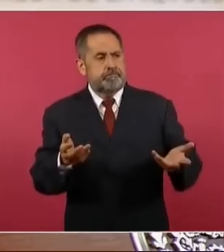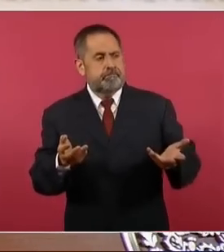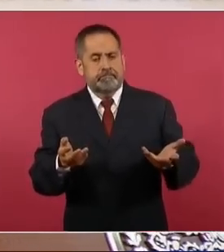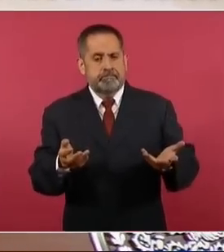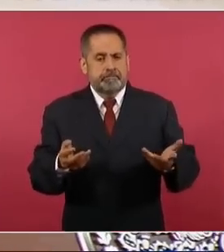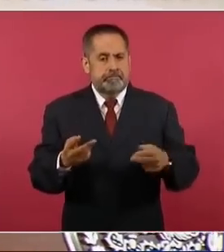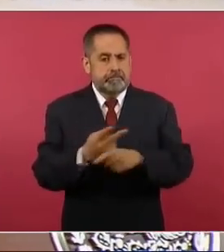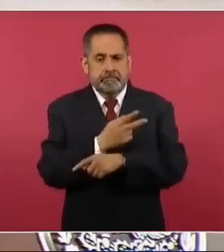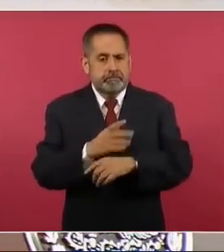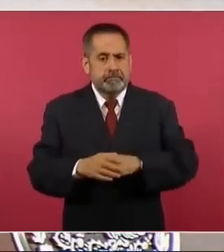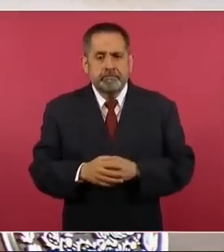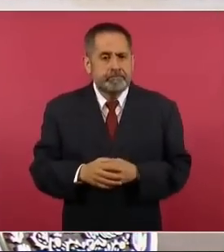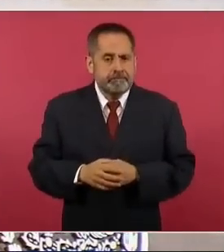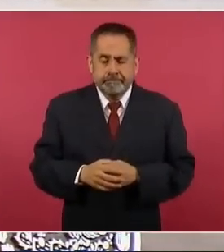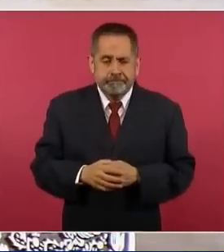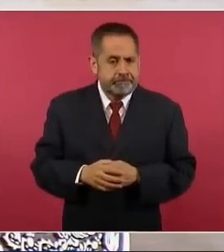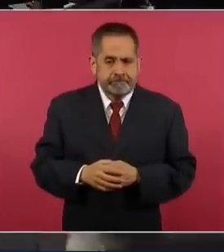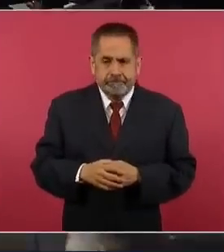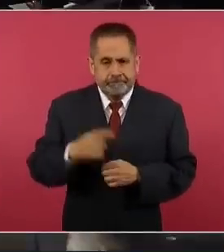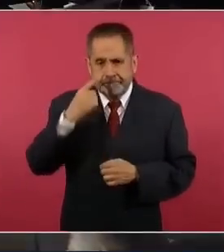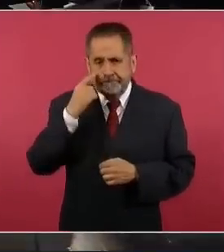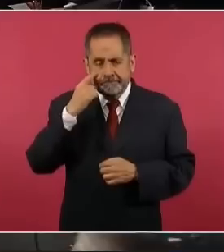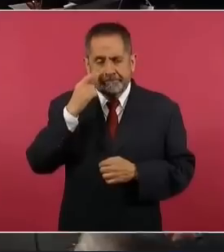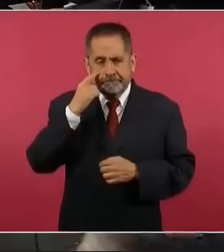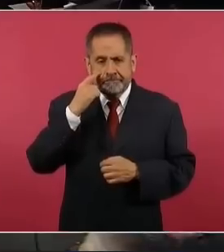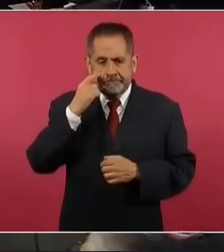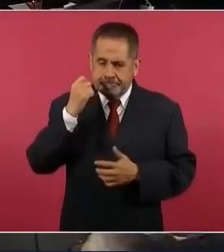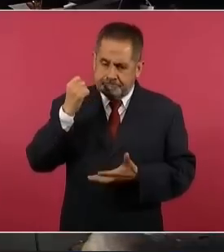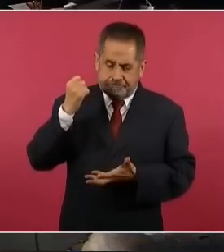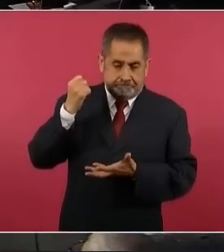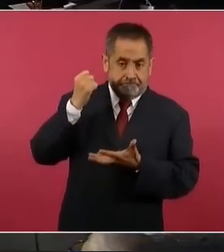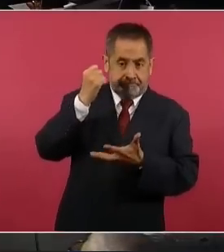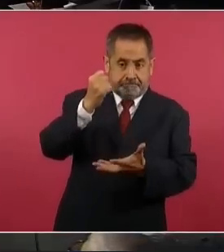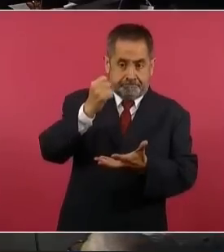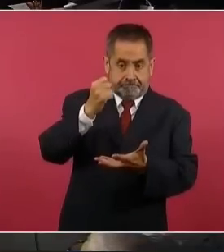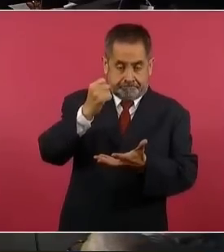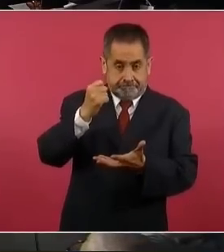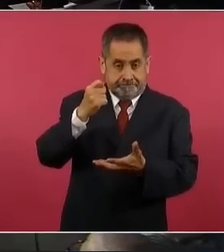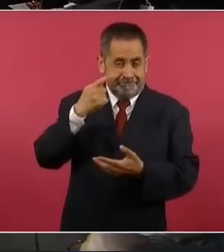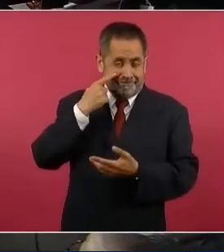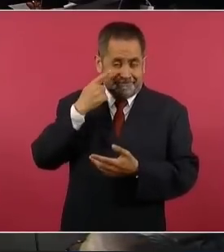porque pasaba el presupuesto